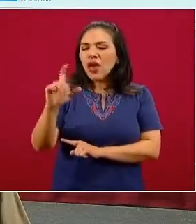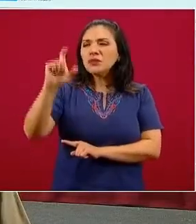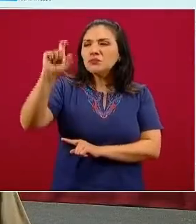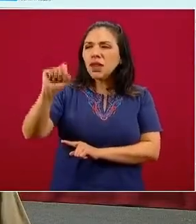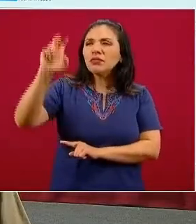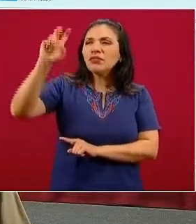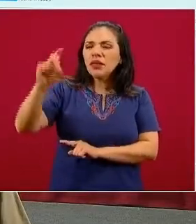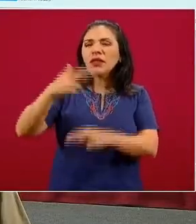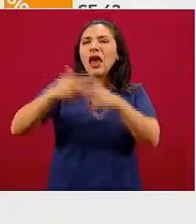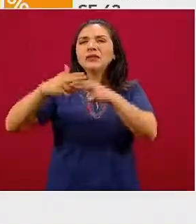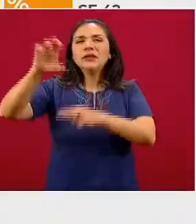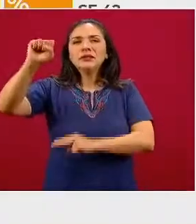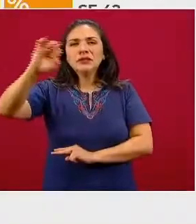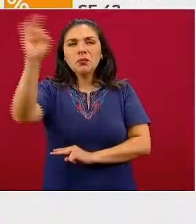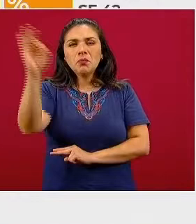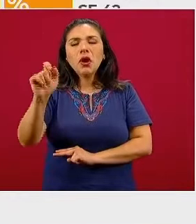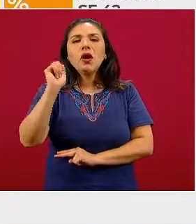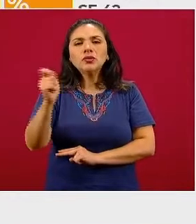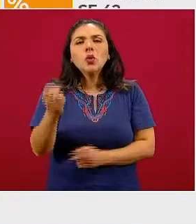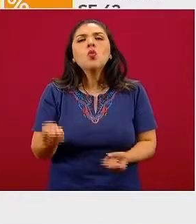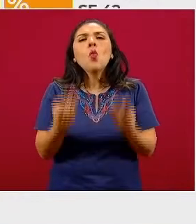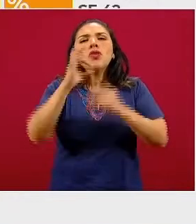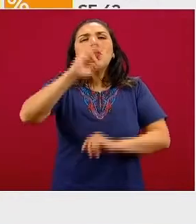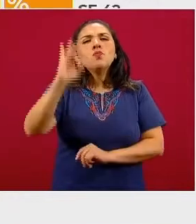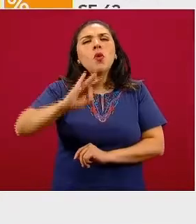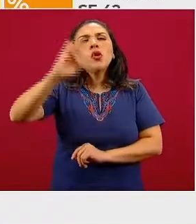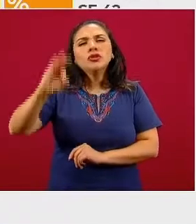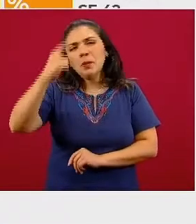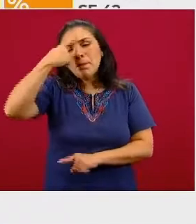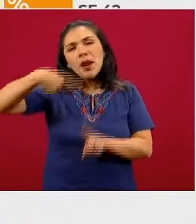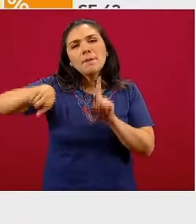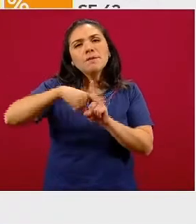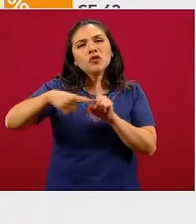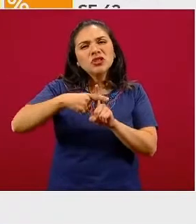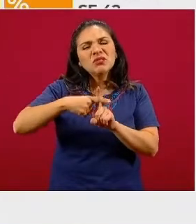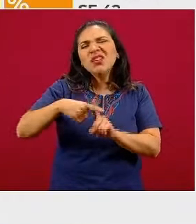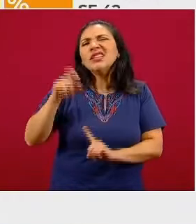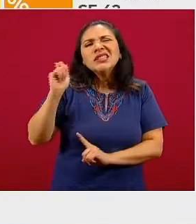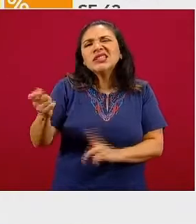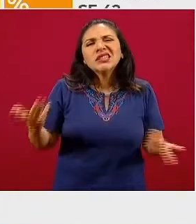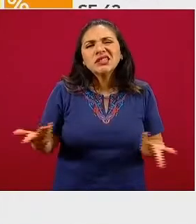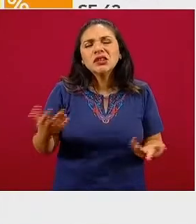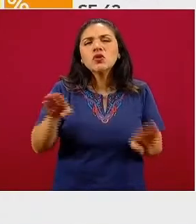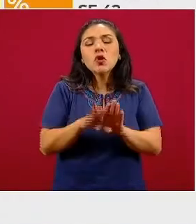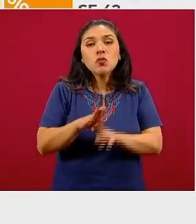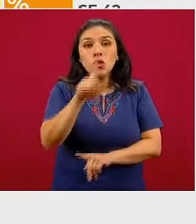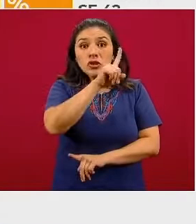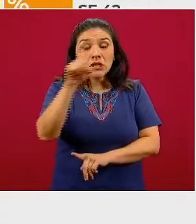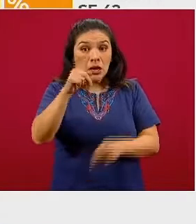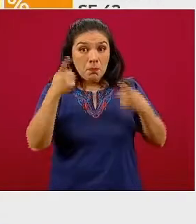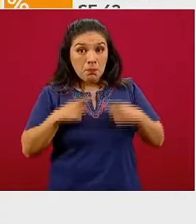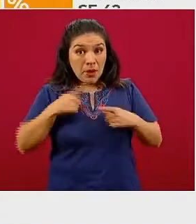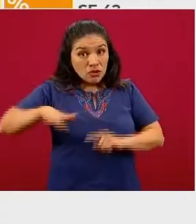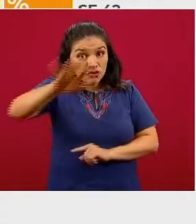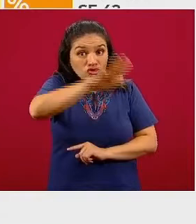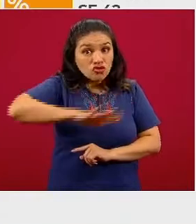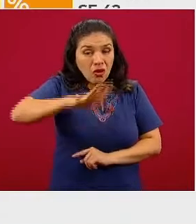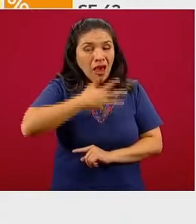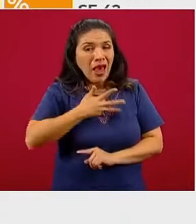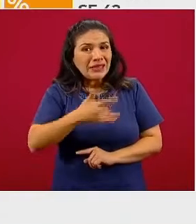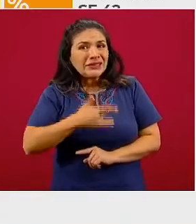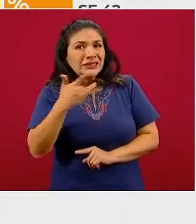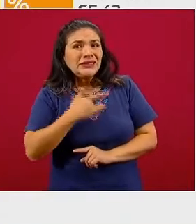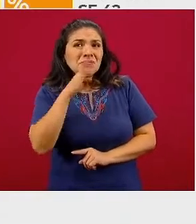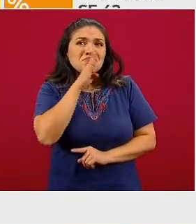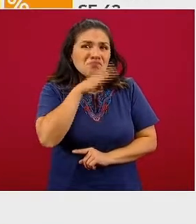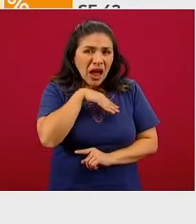hasta 60%, es el porcentaje de positividad. ¿Qué quiere decir? De cada 100 personas que tienen los